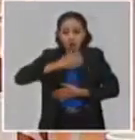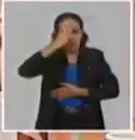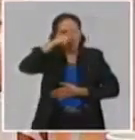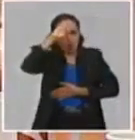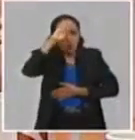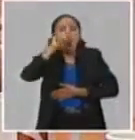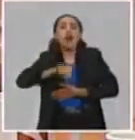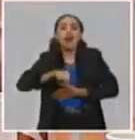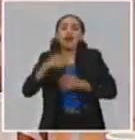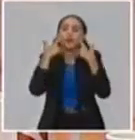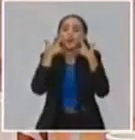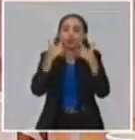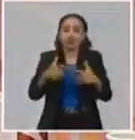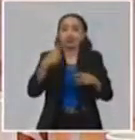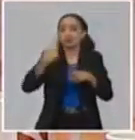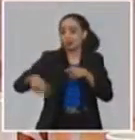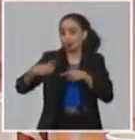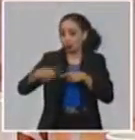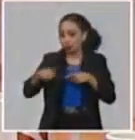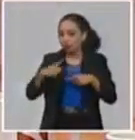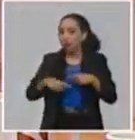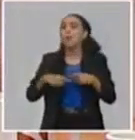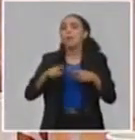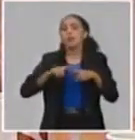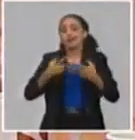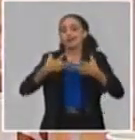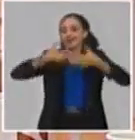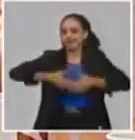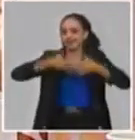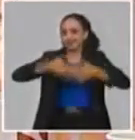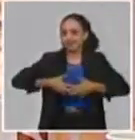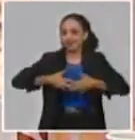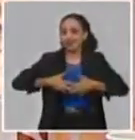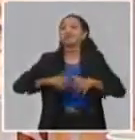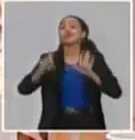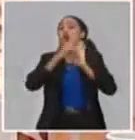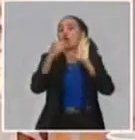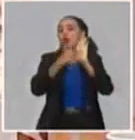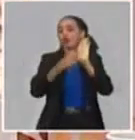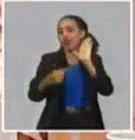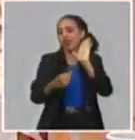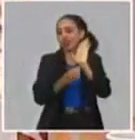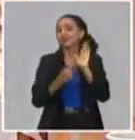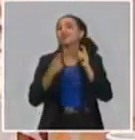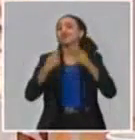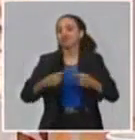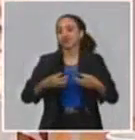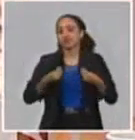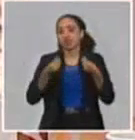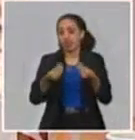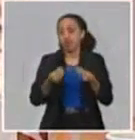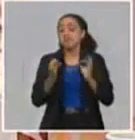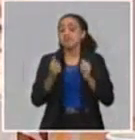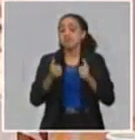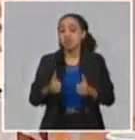esto tiene que estar apoyado en contratos. Yo leía hoy algunas inquietudes